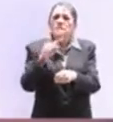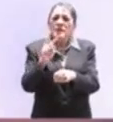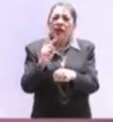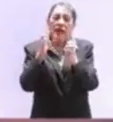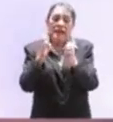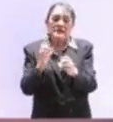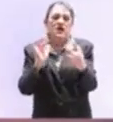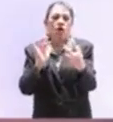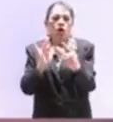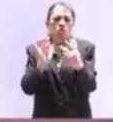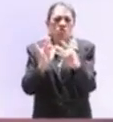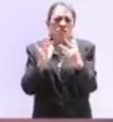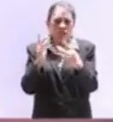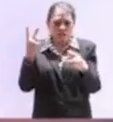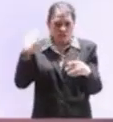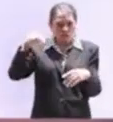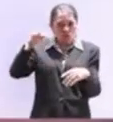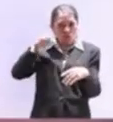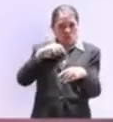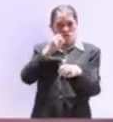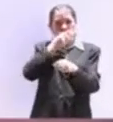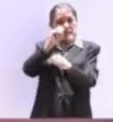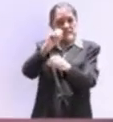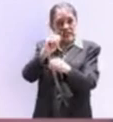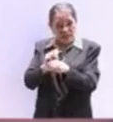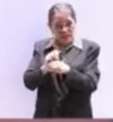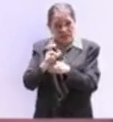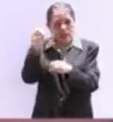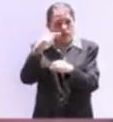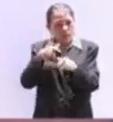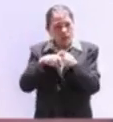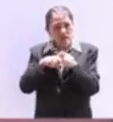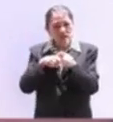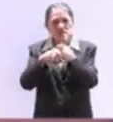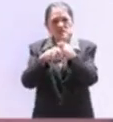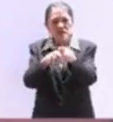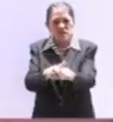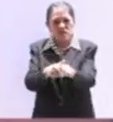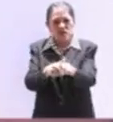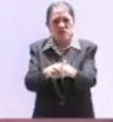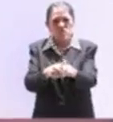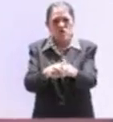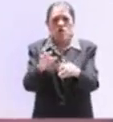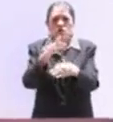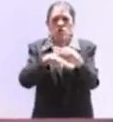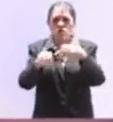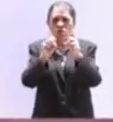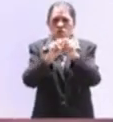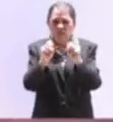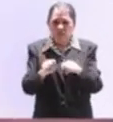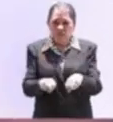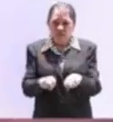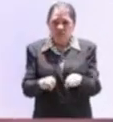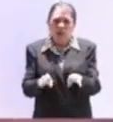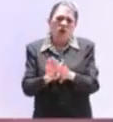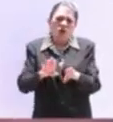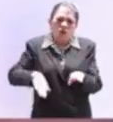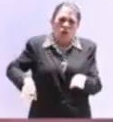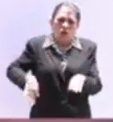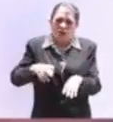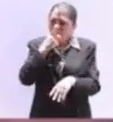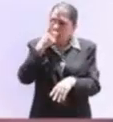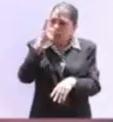nosotros a través de la información que se sube a las plataformas del sistema. Como aquí ya lo ha comentado la